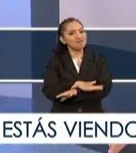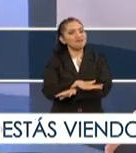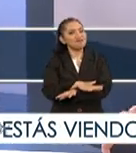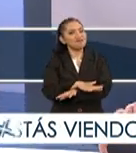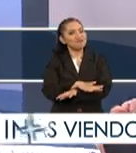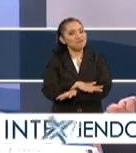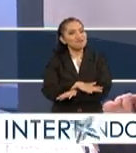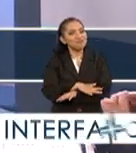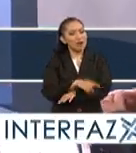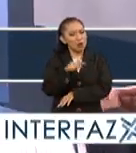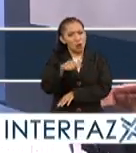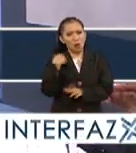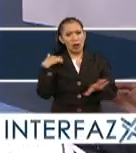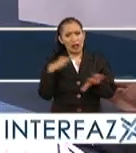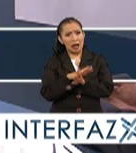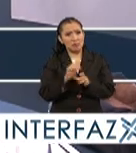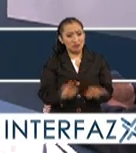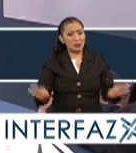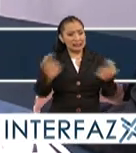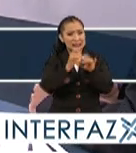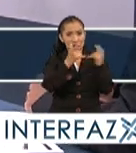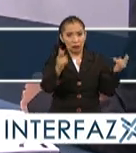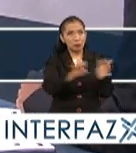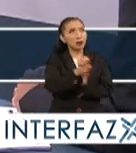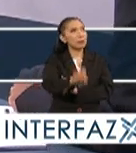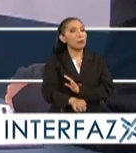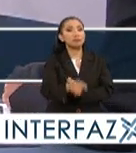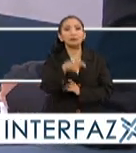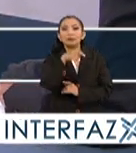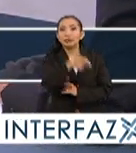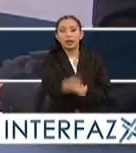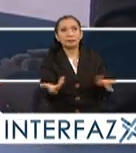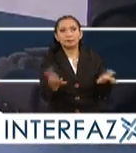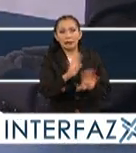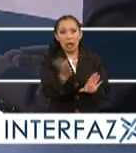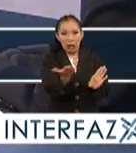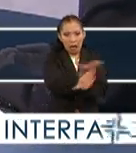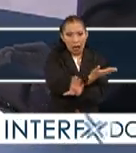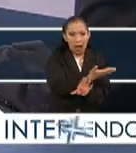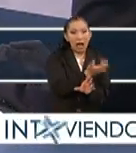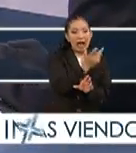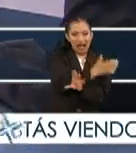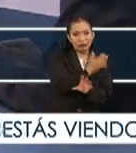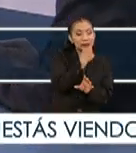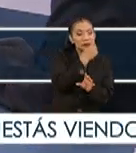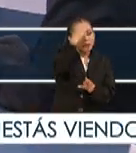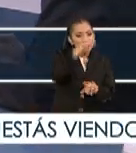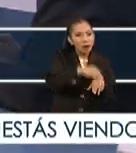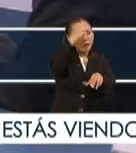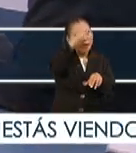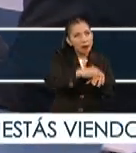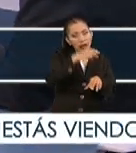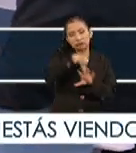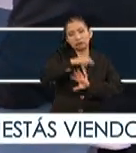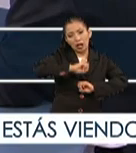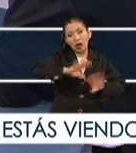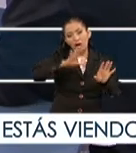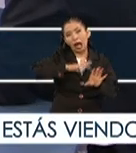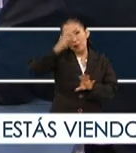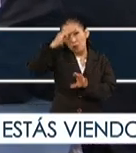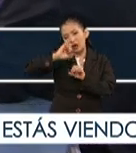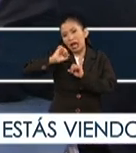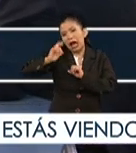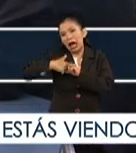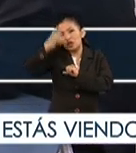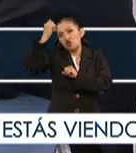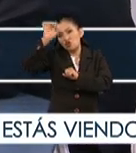decir, uno de los cambios más trascendentales, por ejemplo, es que en vez de tener que los niños memorizar, digo, obviamente siempre hay que